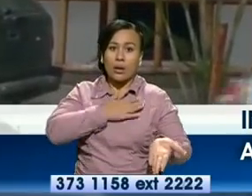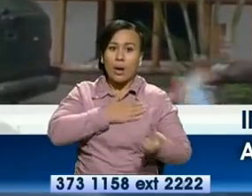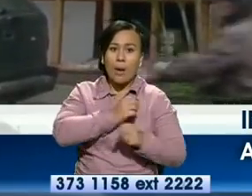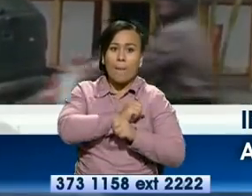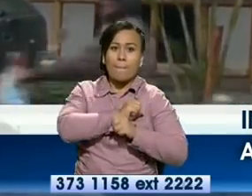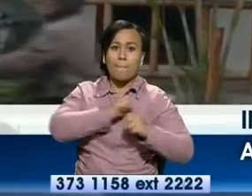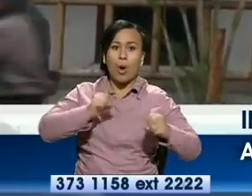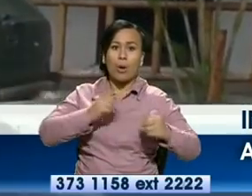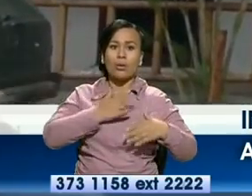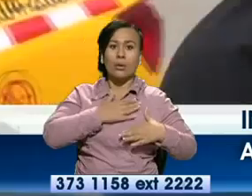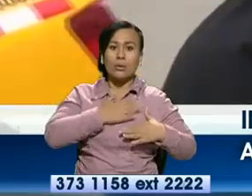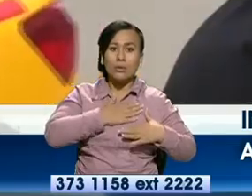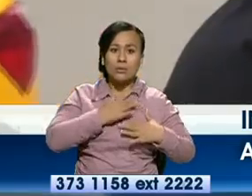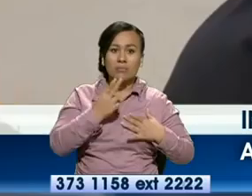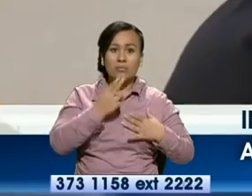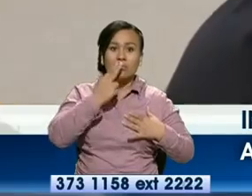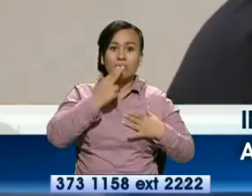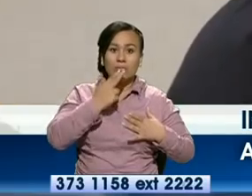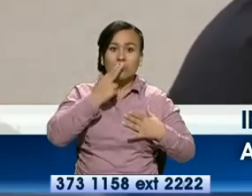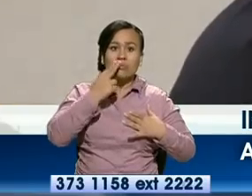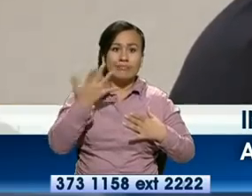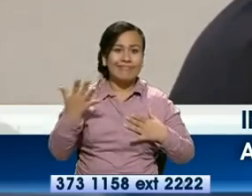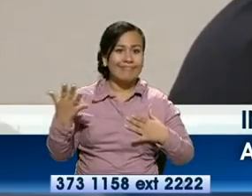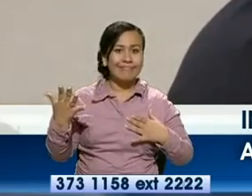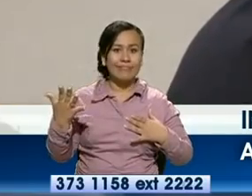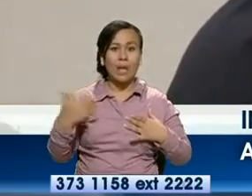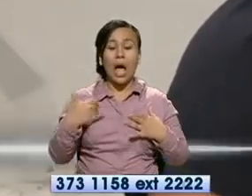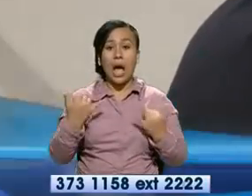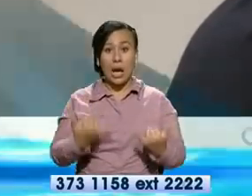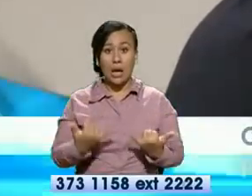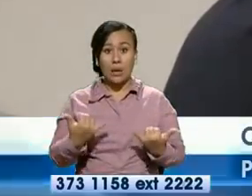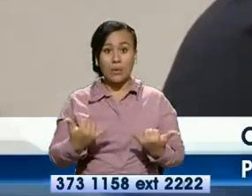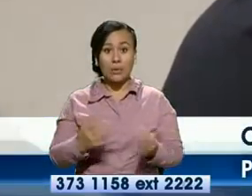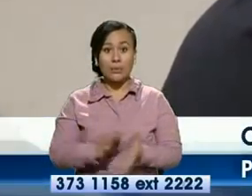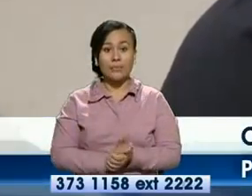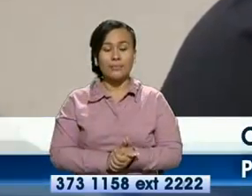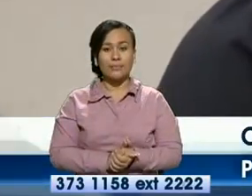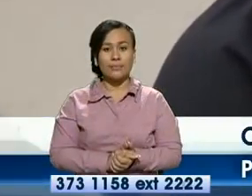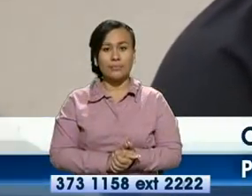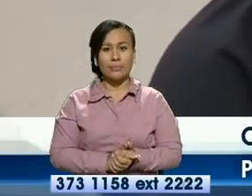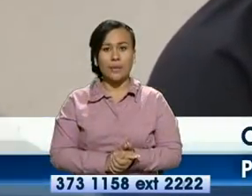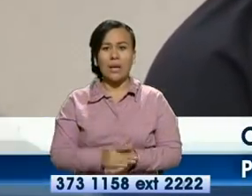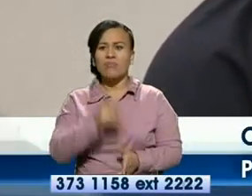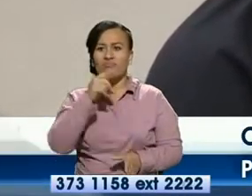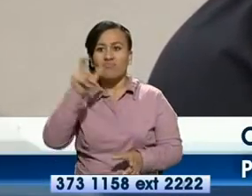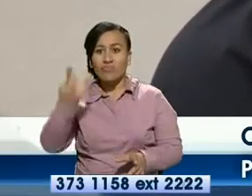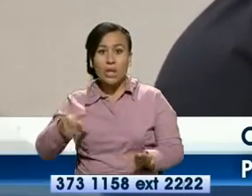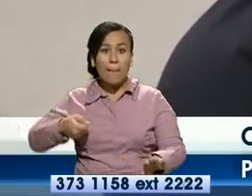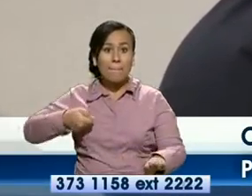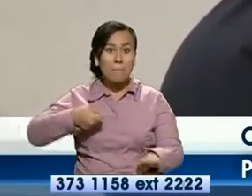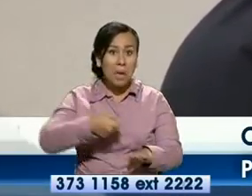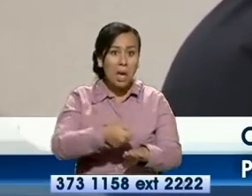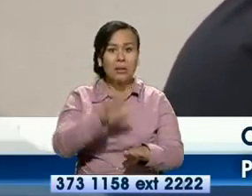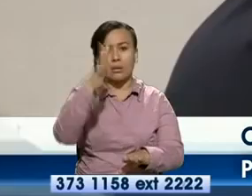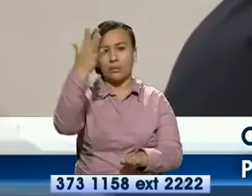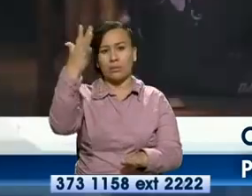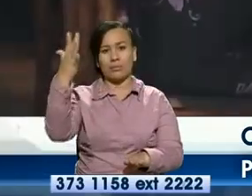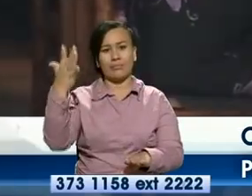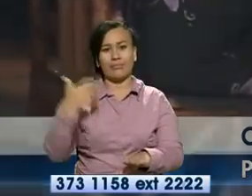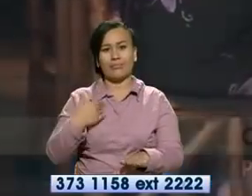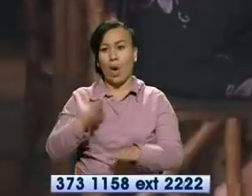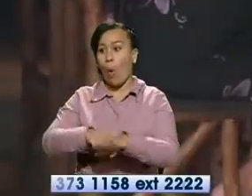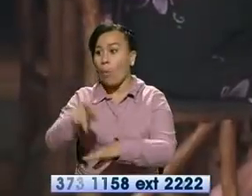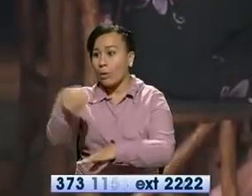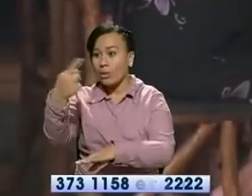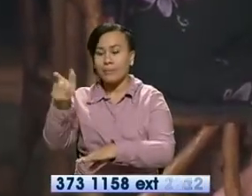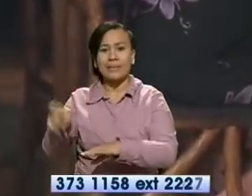paro cardiorrespiratorio y entonces no hay ninguna muerte violenta ni nada que pueda acusar a alguien.